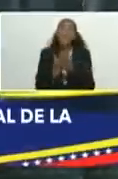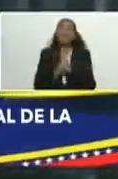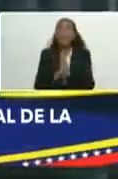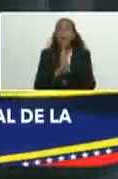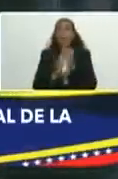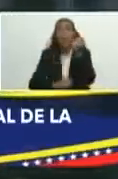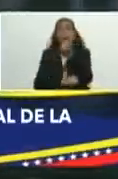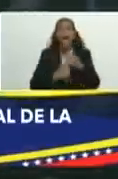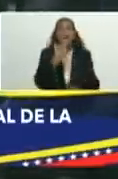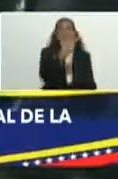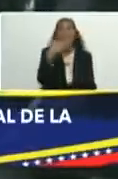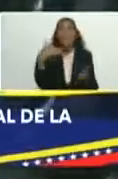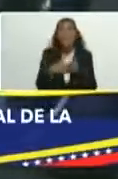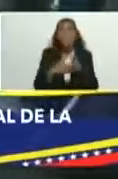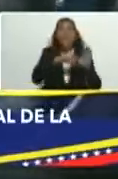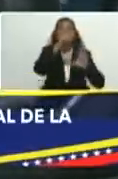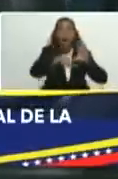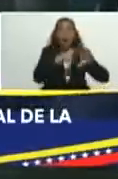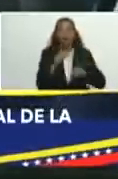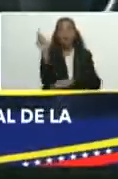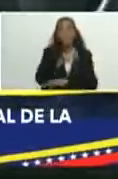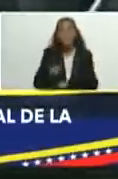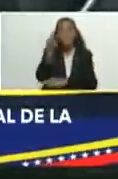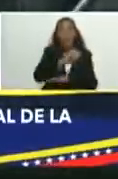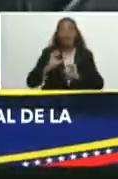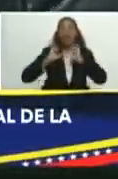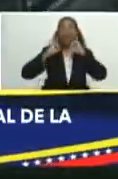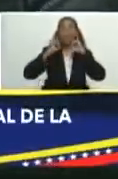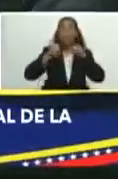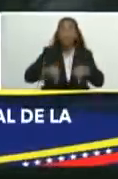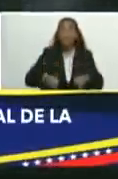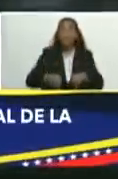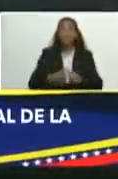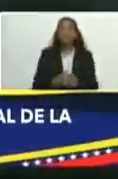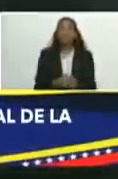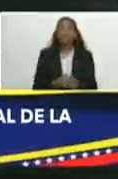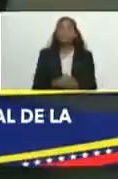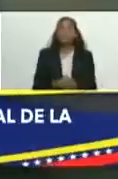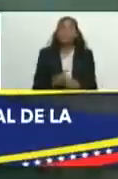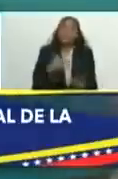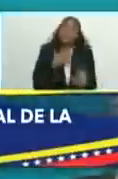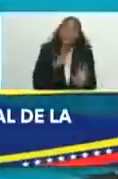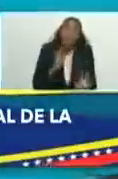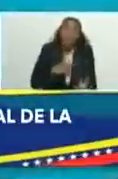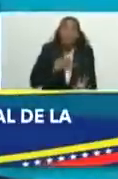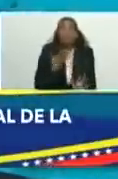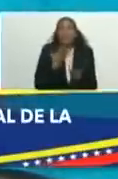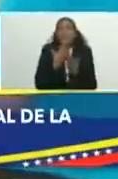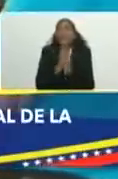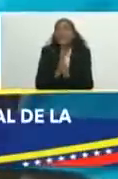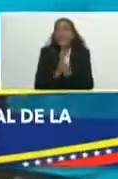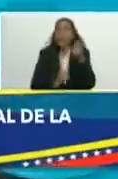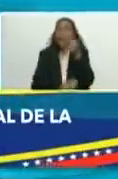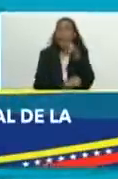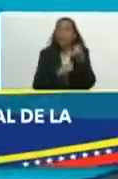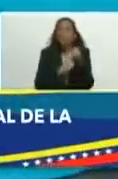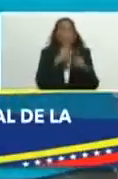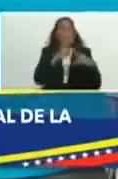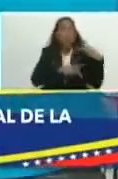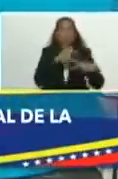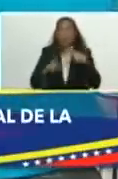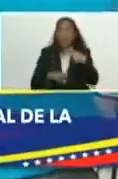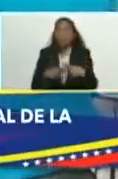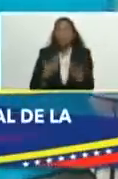3.000 cauchos mensuales inicialmente. Y bueno, necesitamos de su apoyo para poder producir. Y este